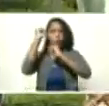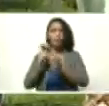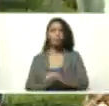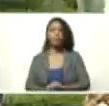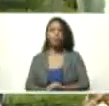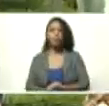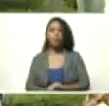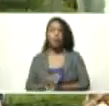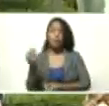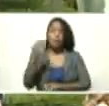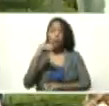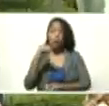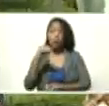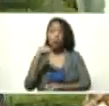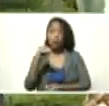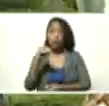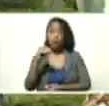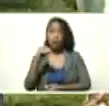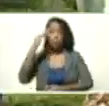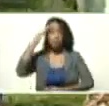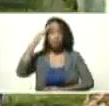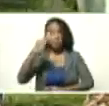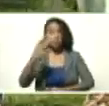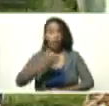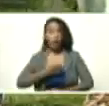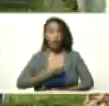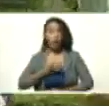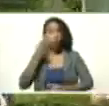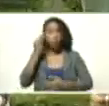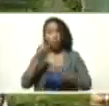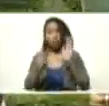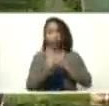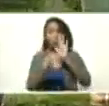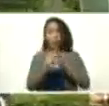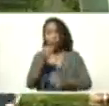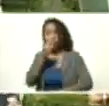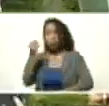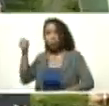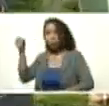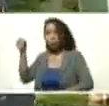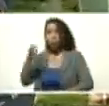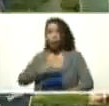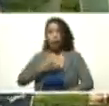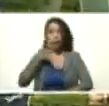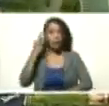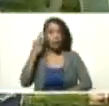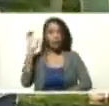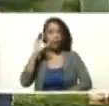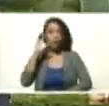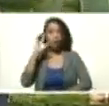Es más, Carmen Teresa, acércale un micrófono a Carmen Teresa, de Caracas la